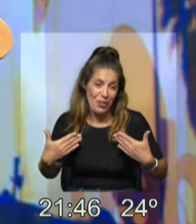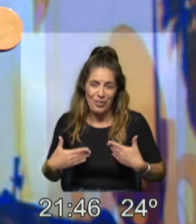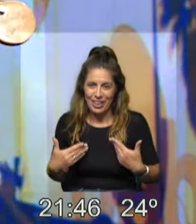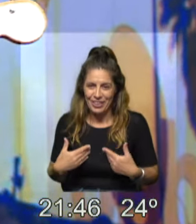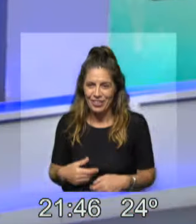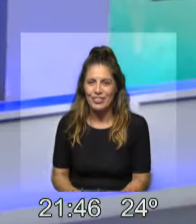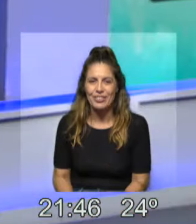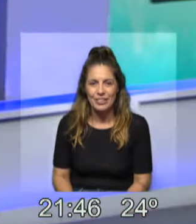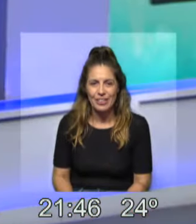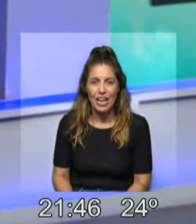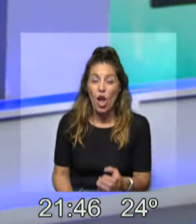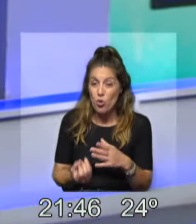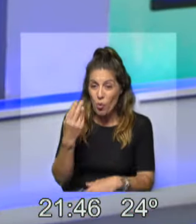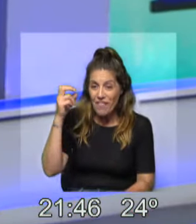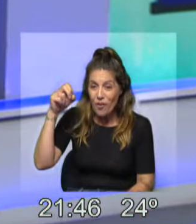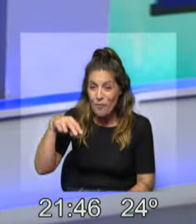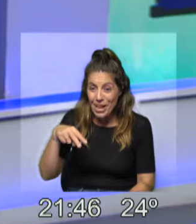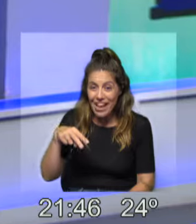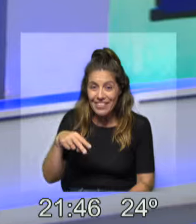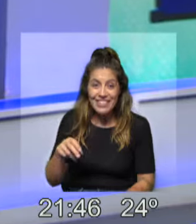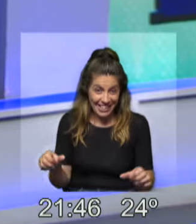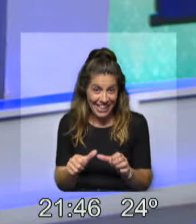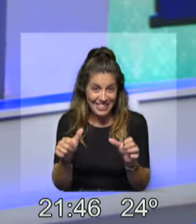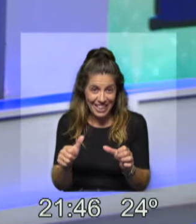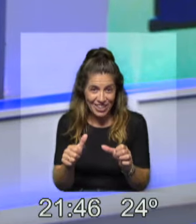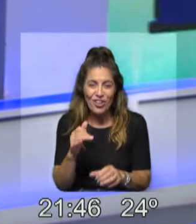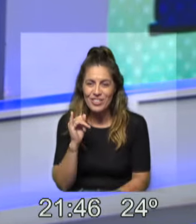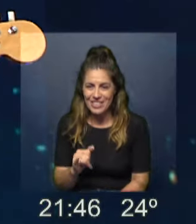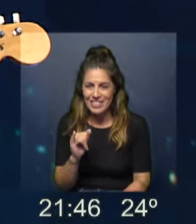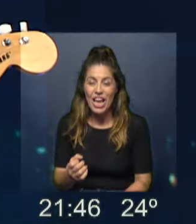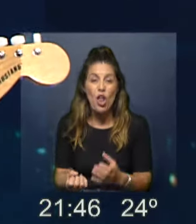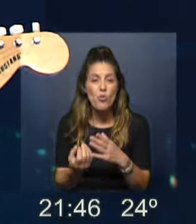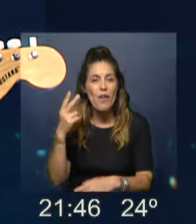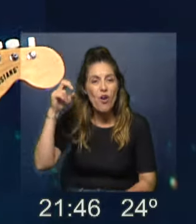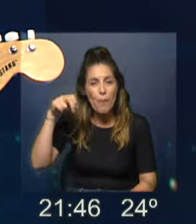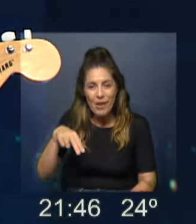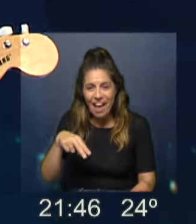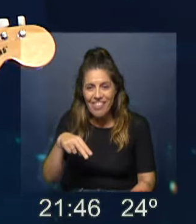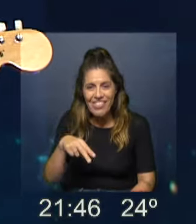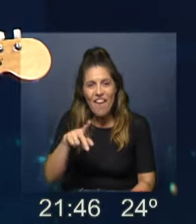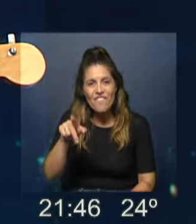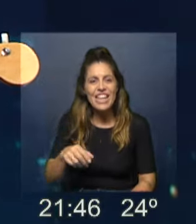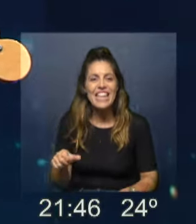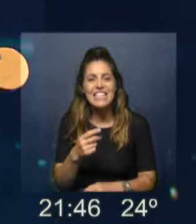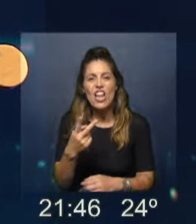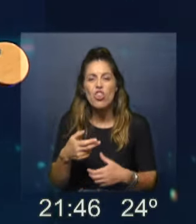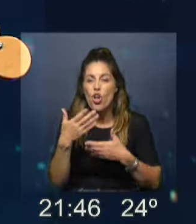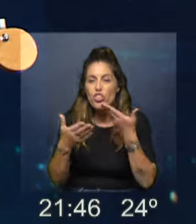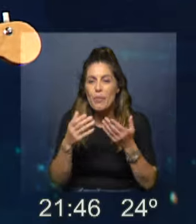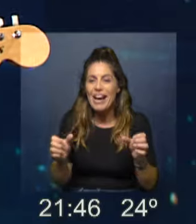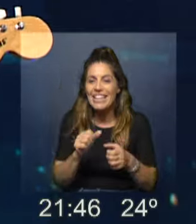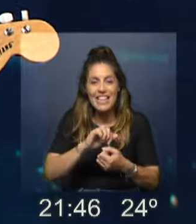que ese nuevo plan se está llevando a cabo. Exactamente, el nuevo plan viene en realidad de hacer los dos temas que hice en la